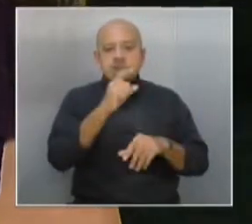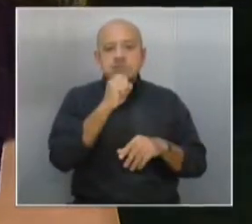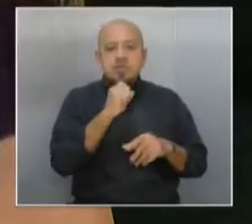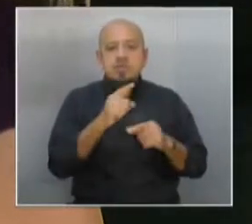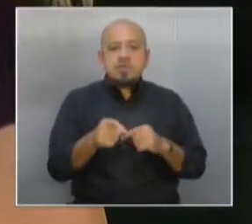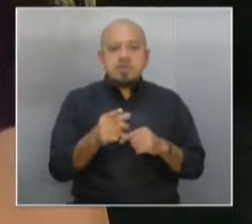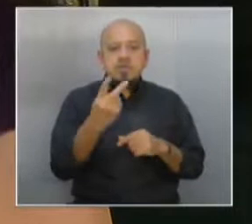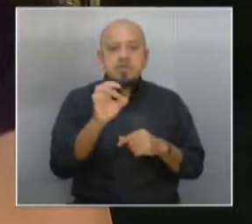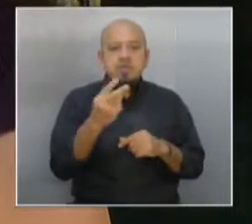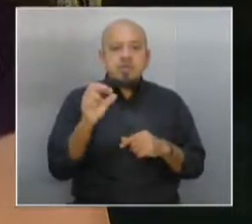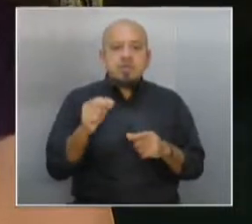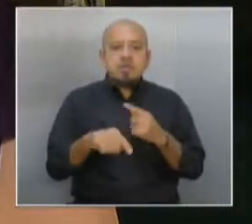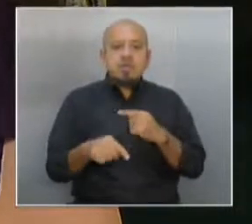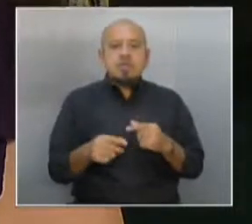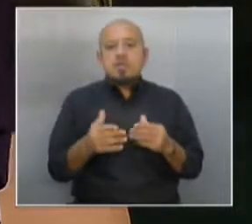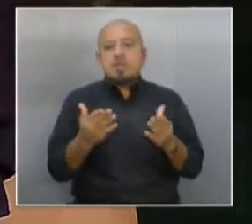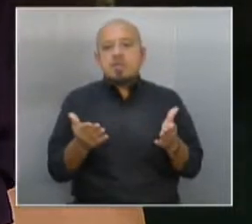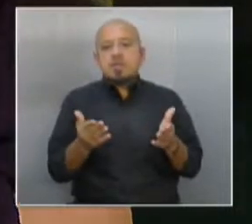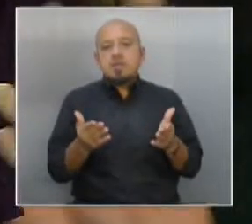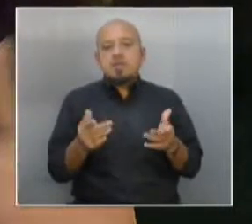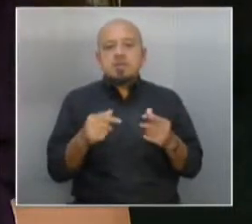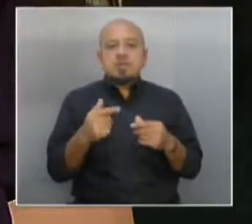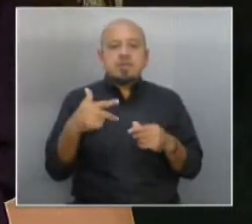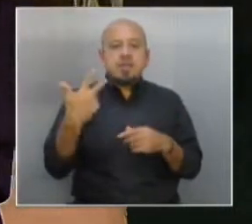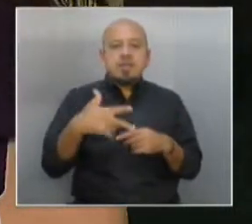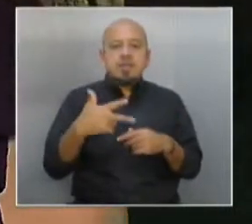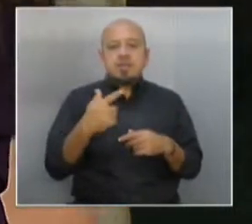marzo del 2020 y bueno, justamente el 13 se